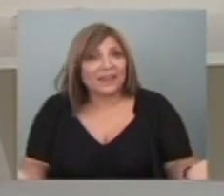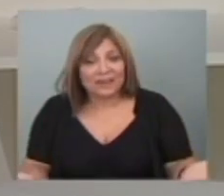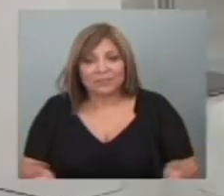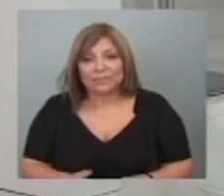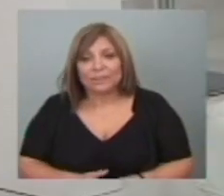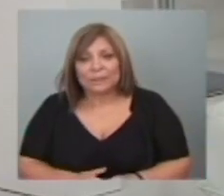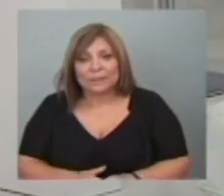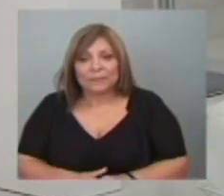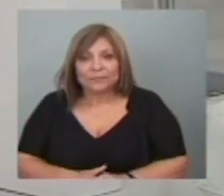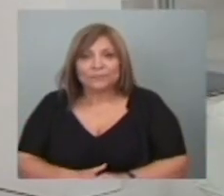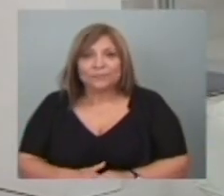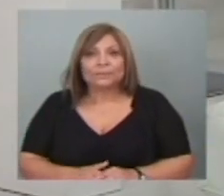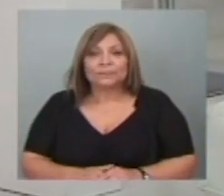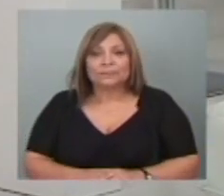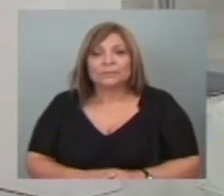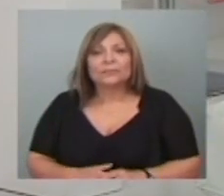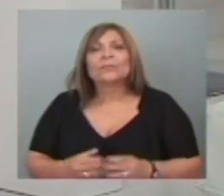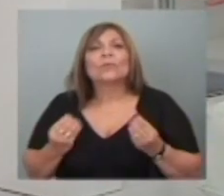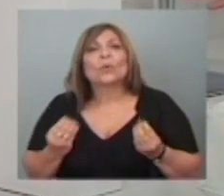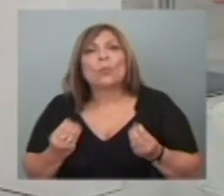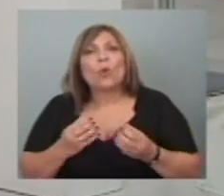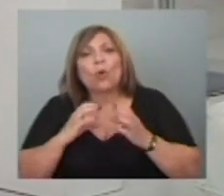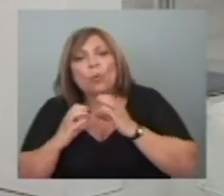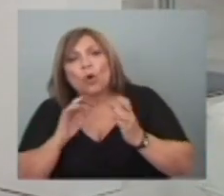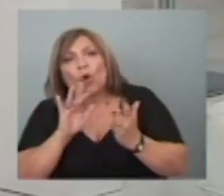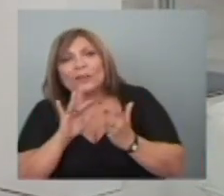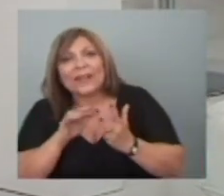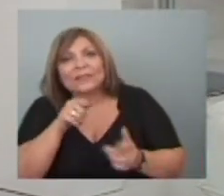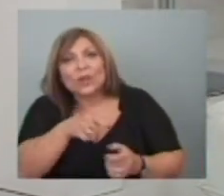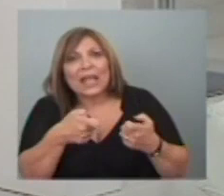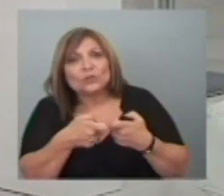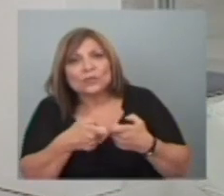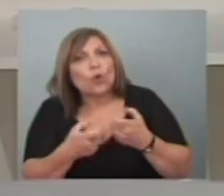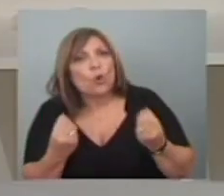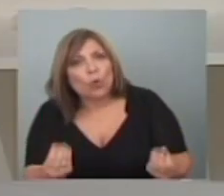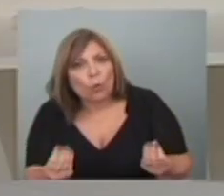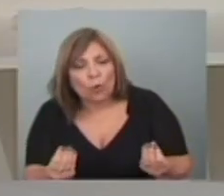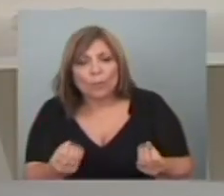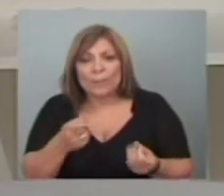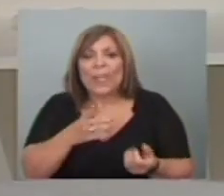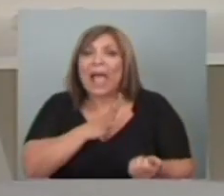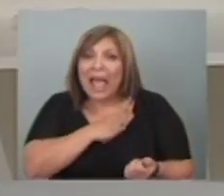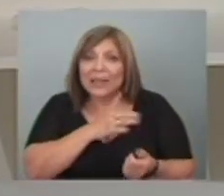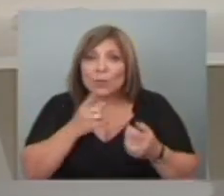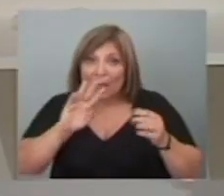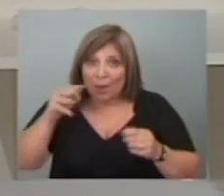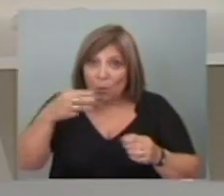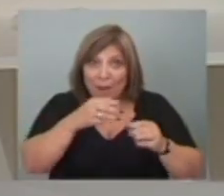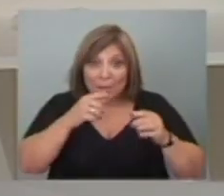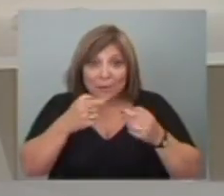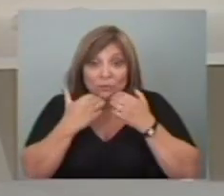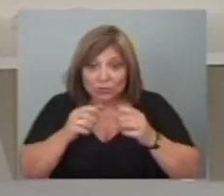Rincher, para ir cerrando, ¿cómo se pueden comunicar con la ONG Idas y Vueltas? Sí, hay una página que no